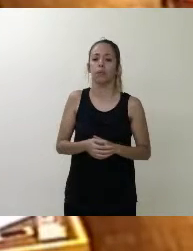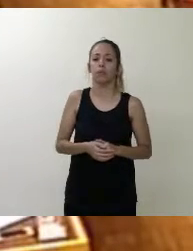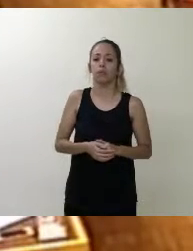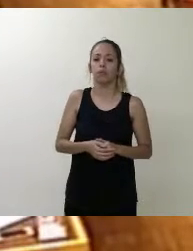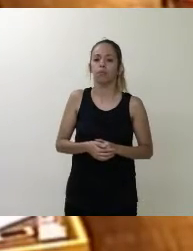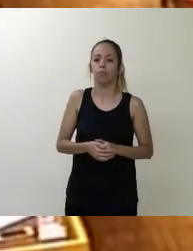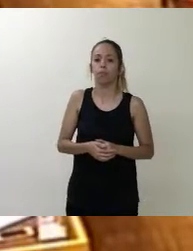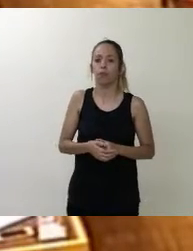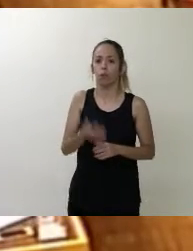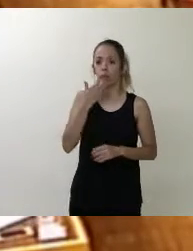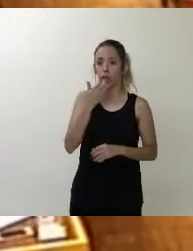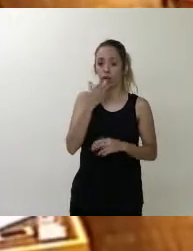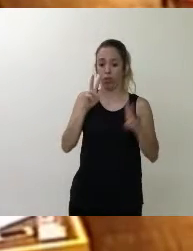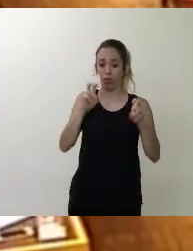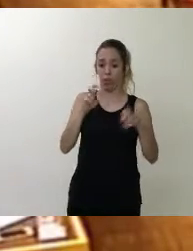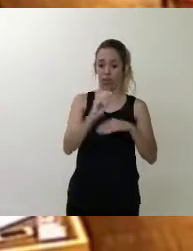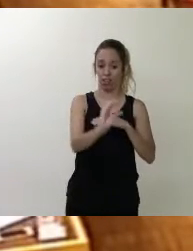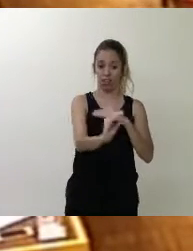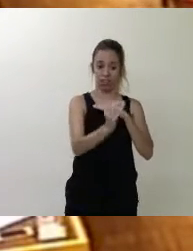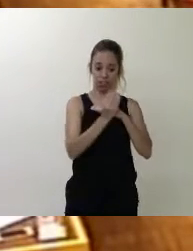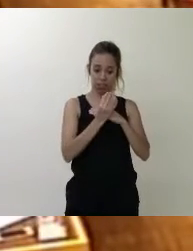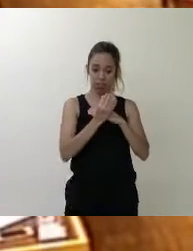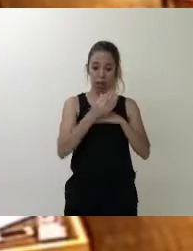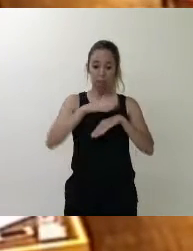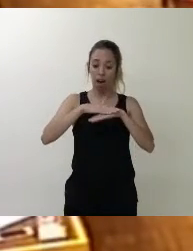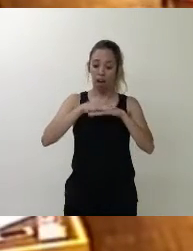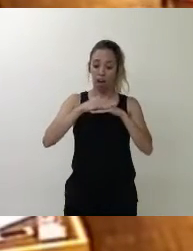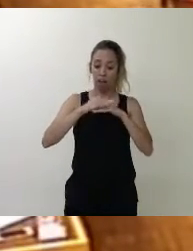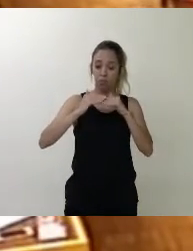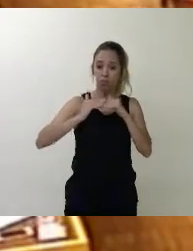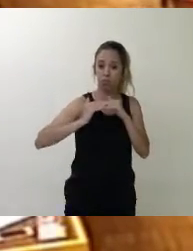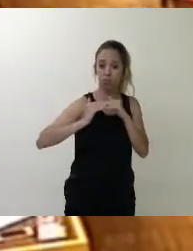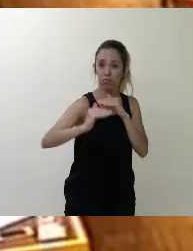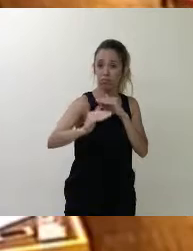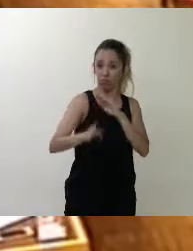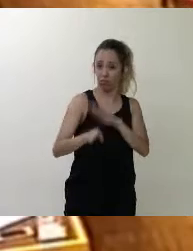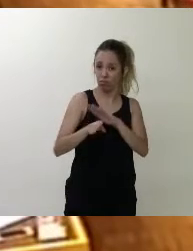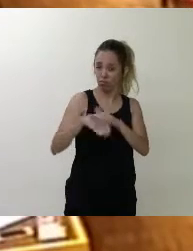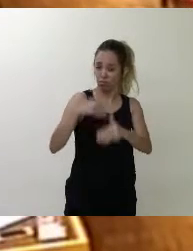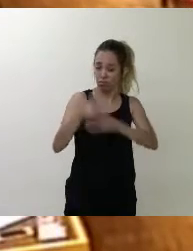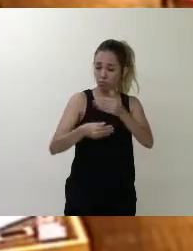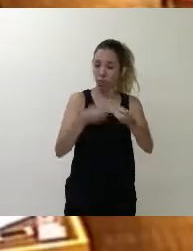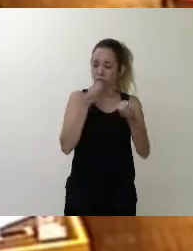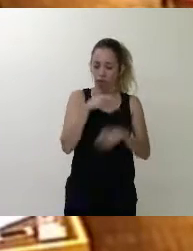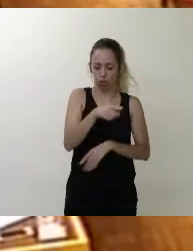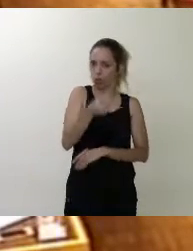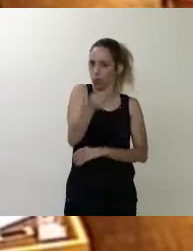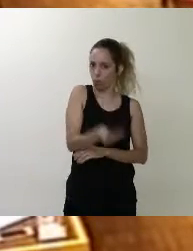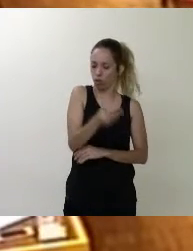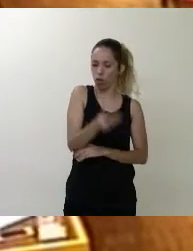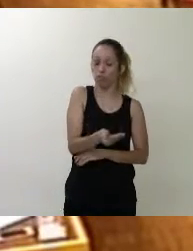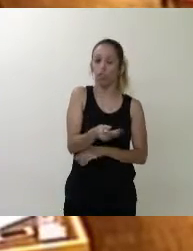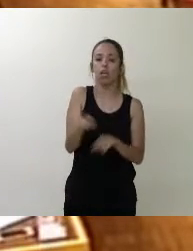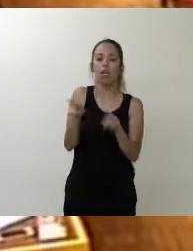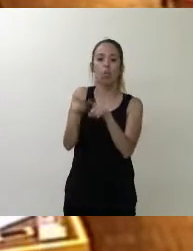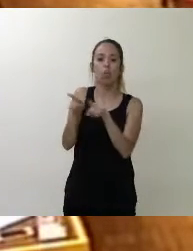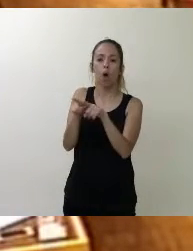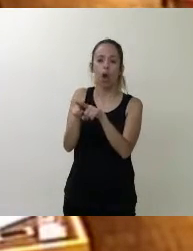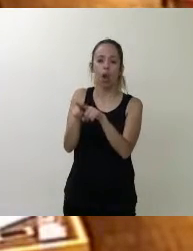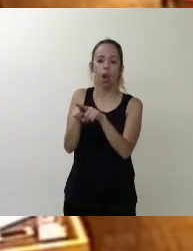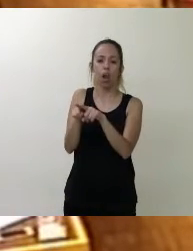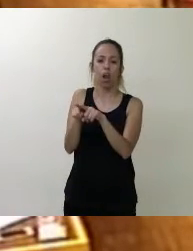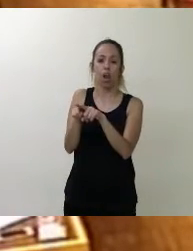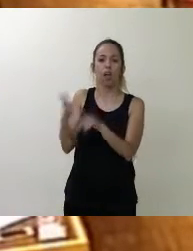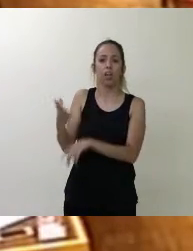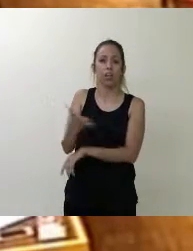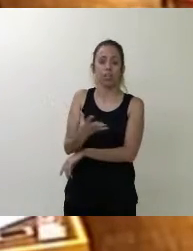de lo que es la figura de la inversión financiera sostenible, sin menoscabo de atender también, como también lo está haciendo la corporación